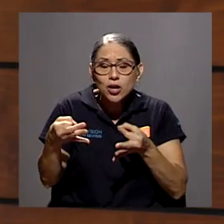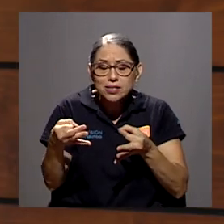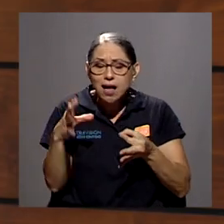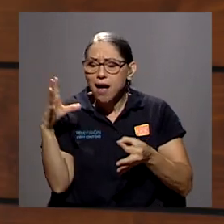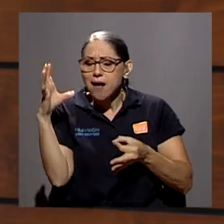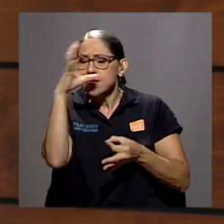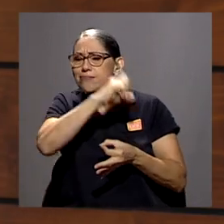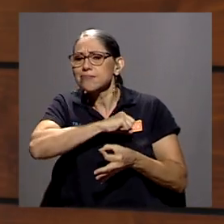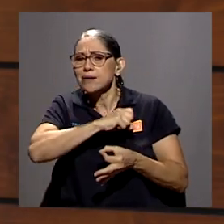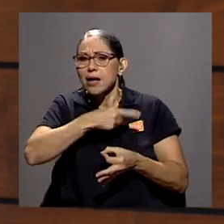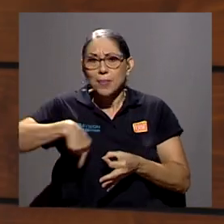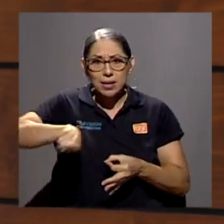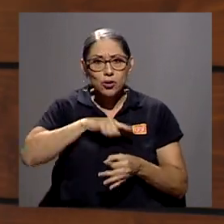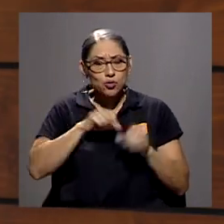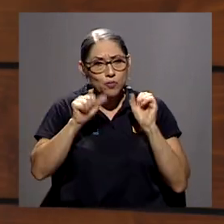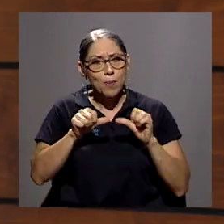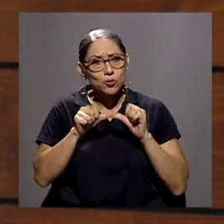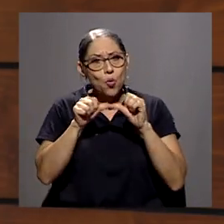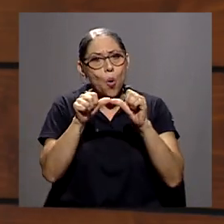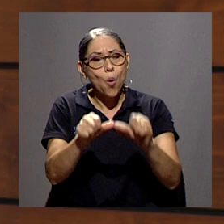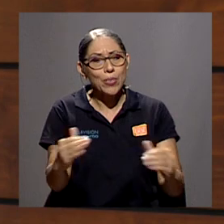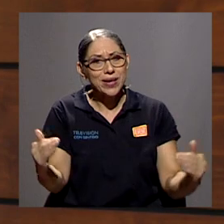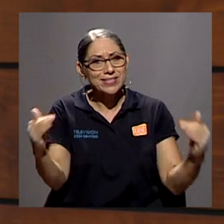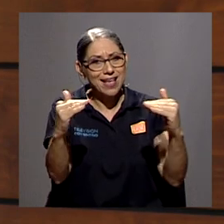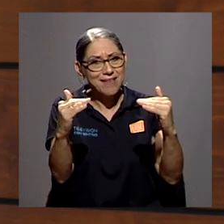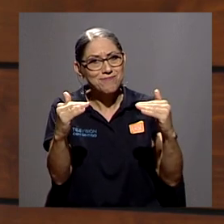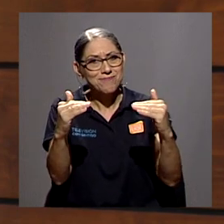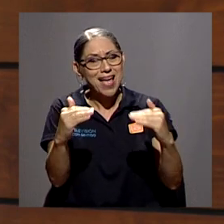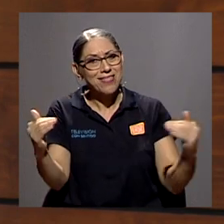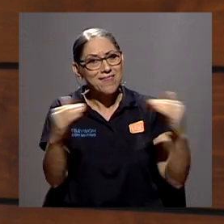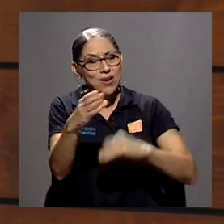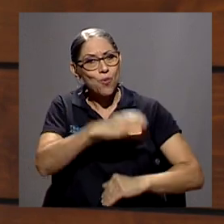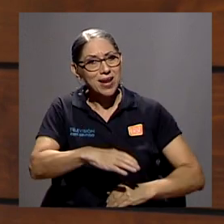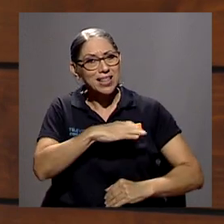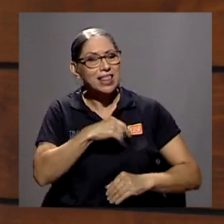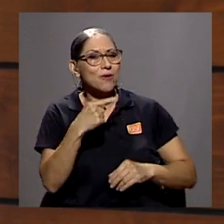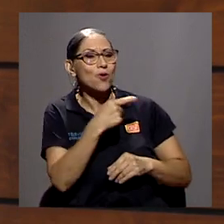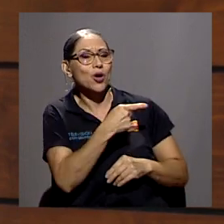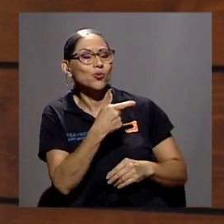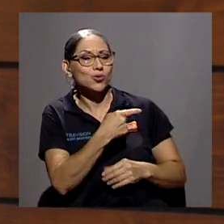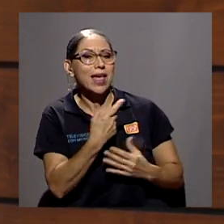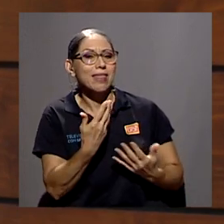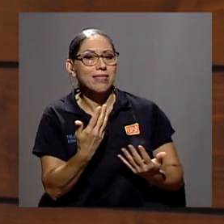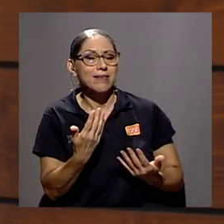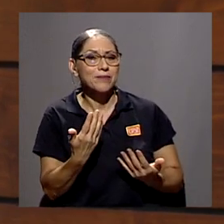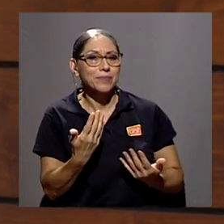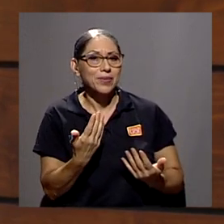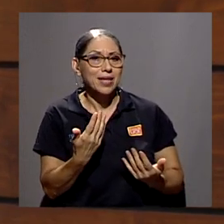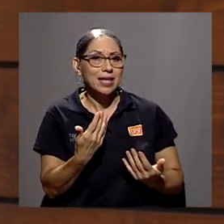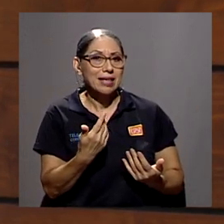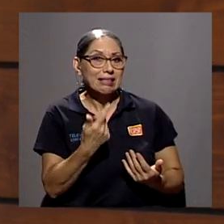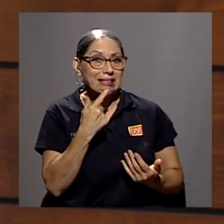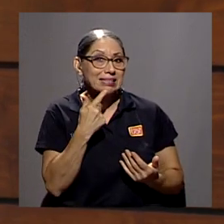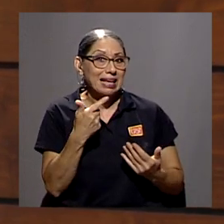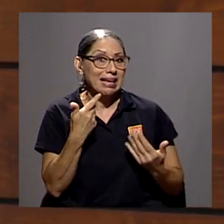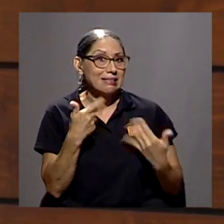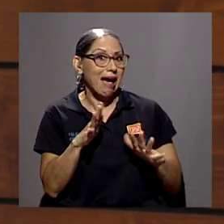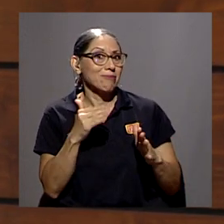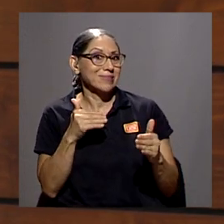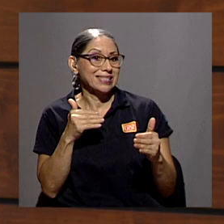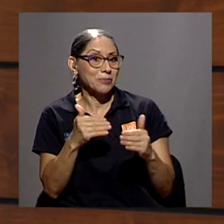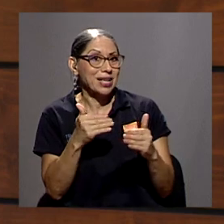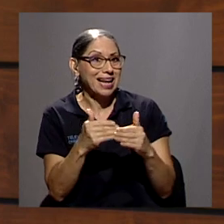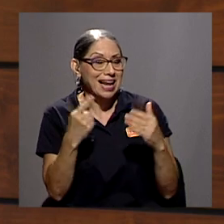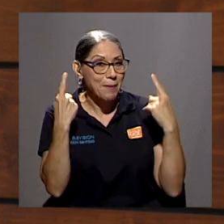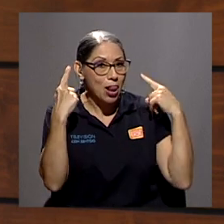podamos mantener ese nivel y estar a ese punto cualitativo que usted llama qué estamos tan cerca de lograr no